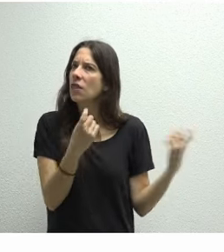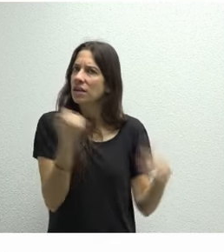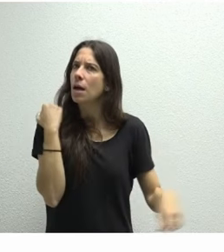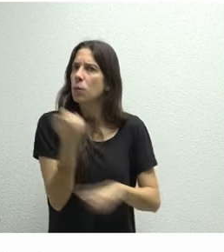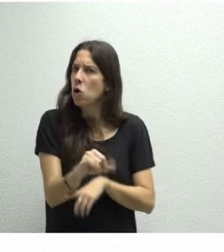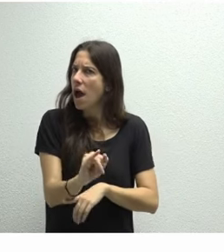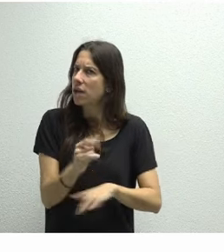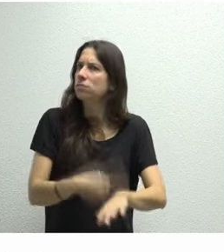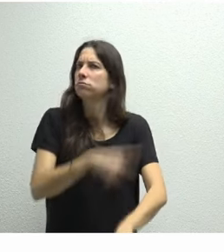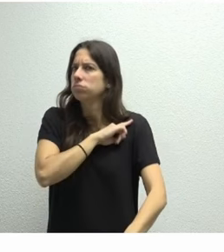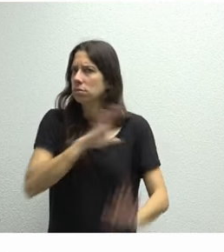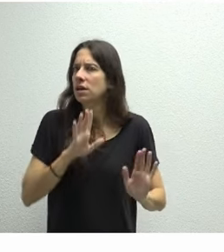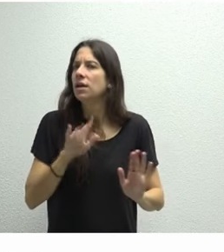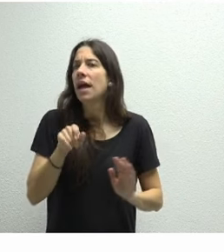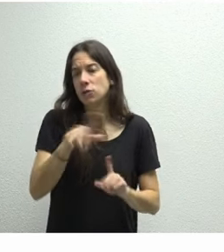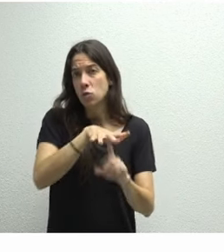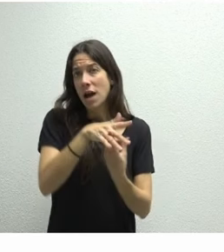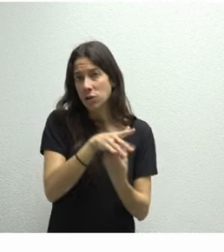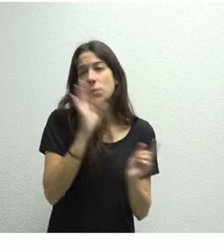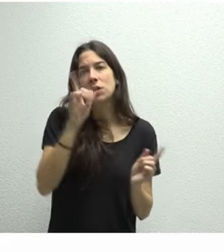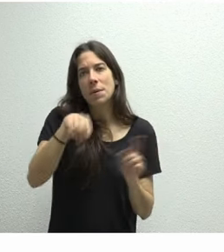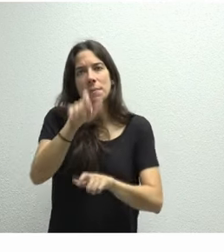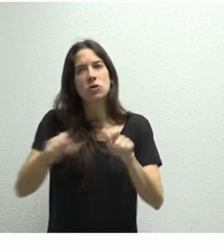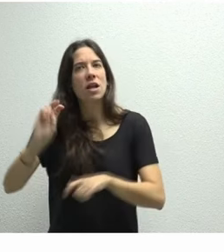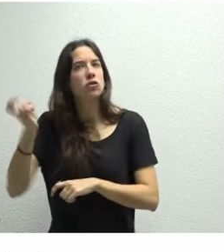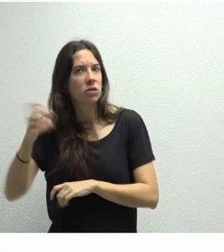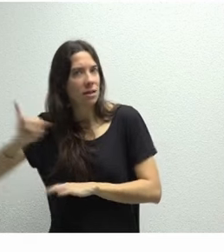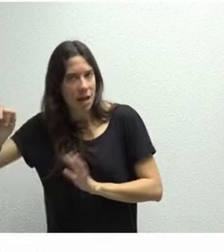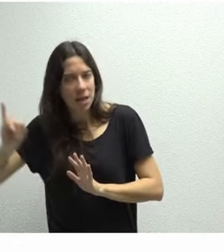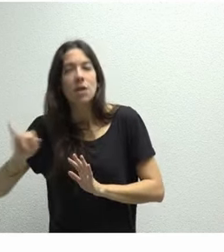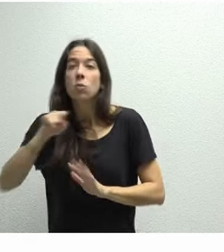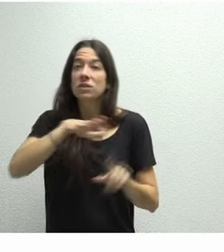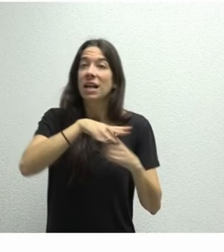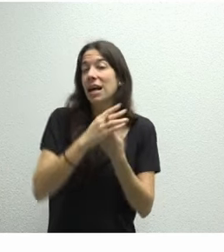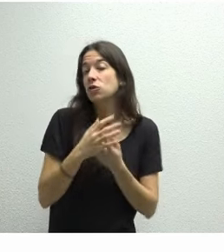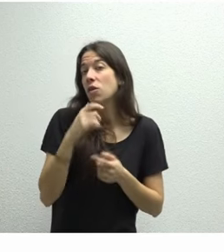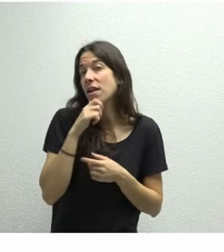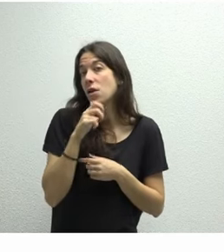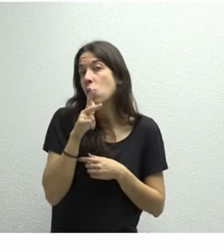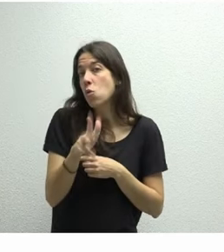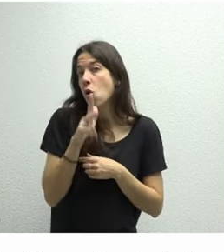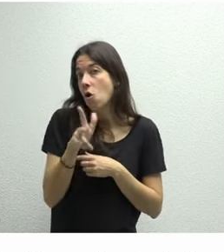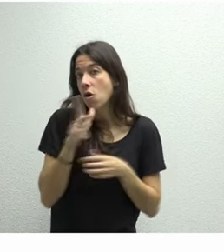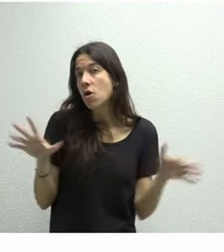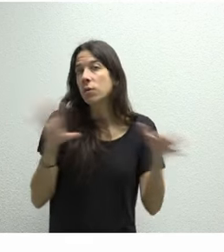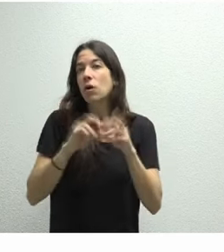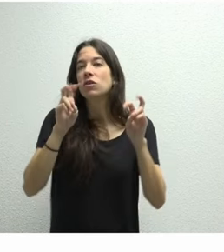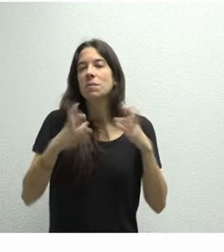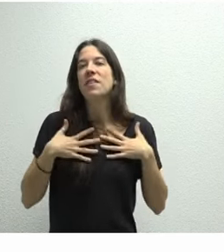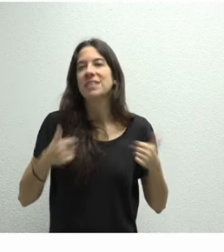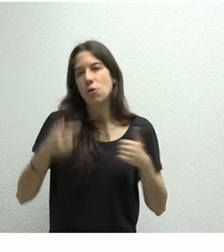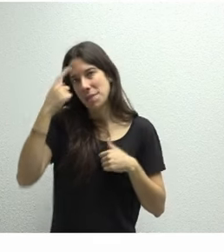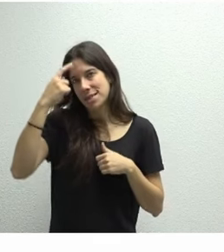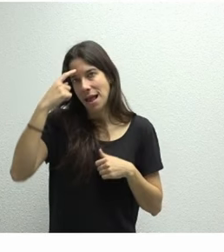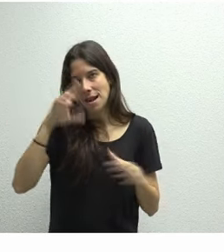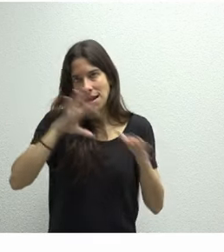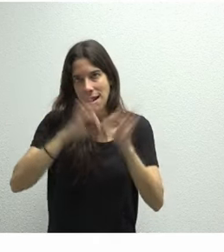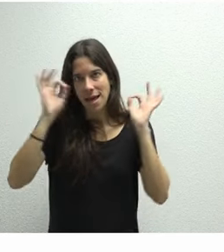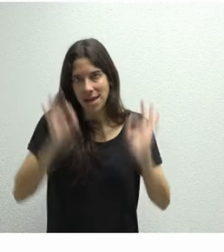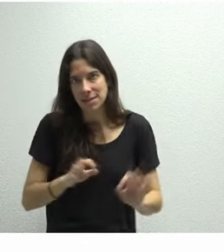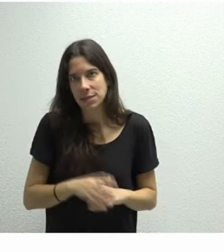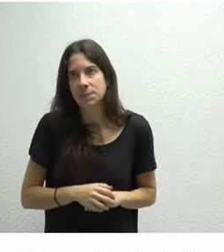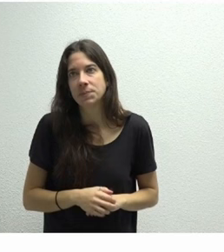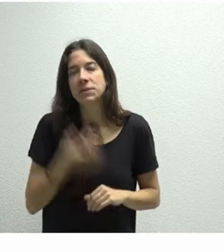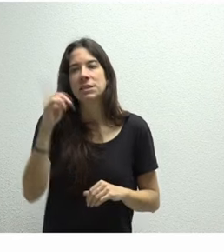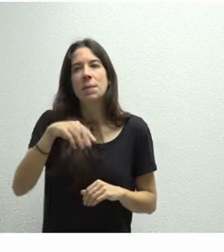caso Pero hay muchas otras personas Ese es el caso de Hugo vinculado a la Salud Mental no eh También Amalia